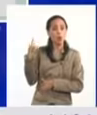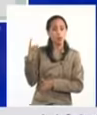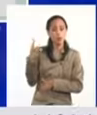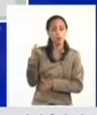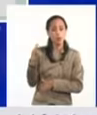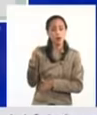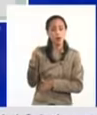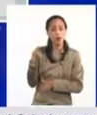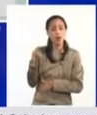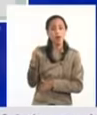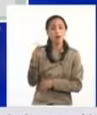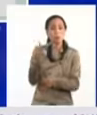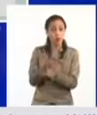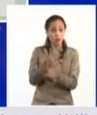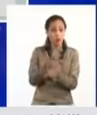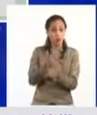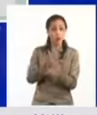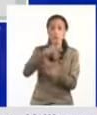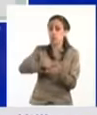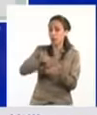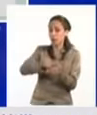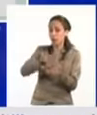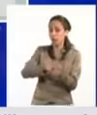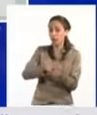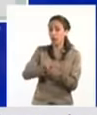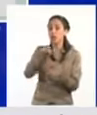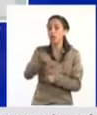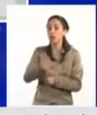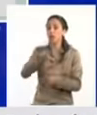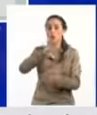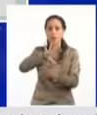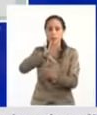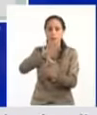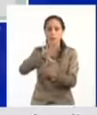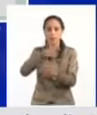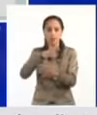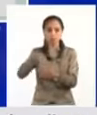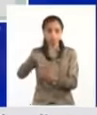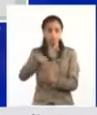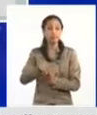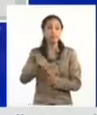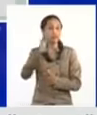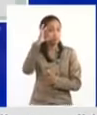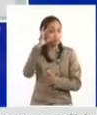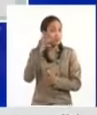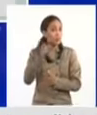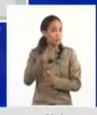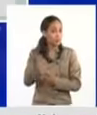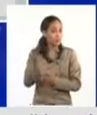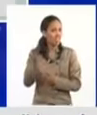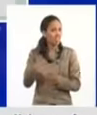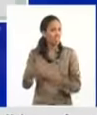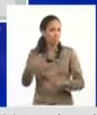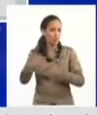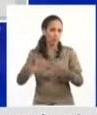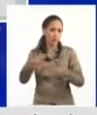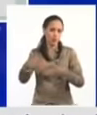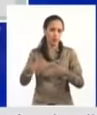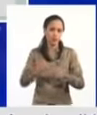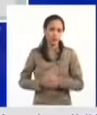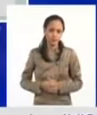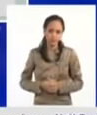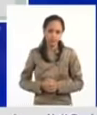Guatemala. Esto es región de las Américas, para estar claro en cuanto a lo que estamos hablando. Esta es la